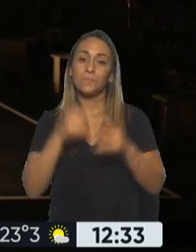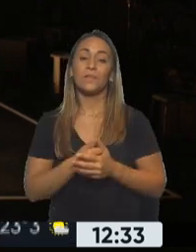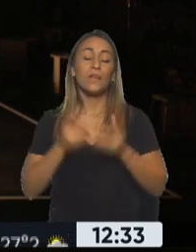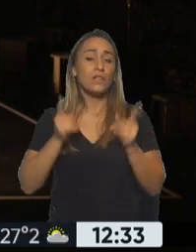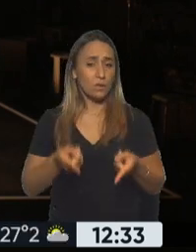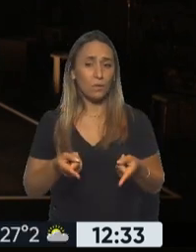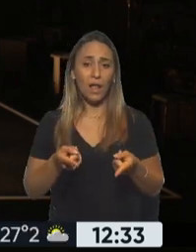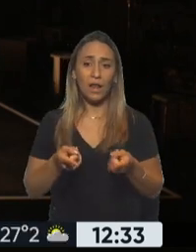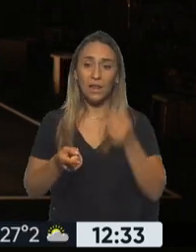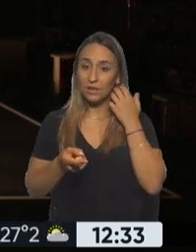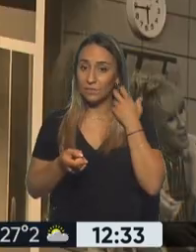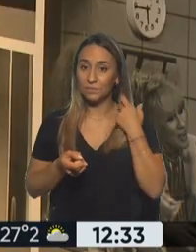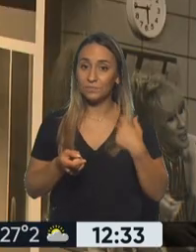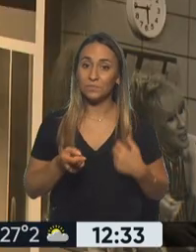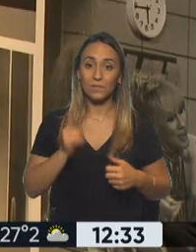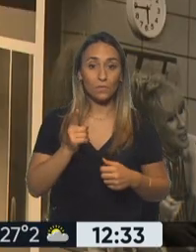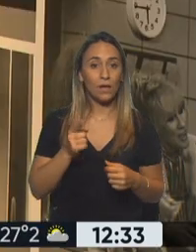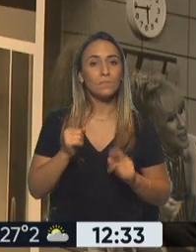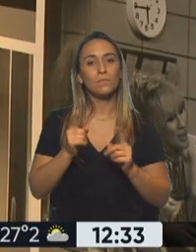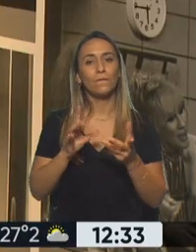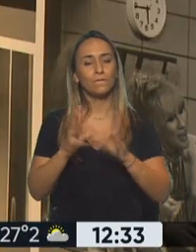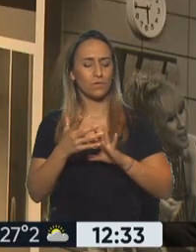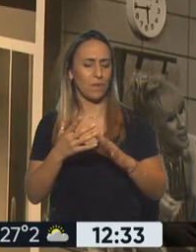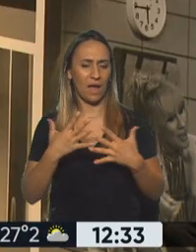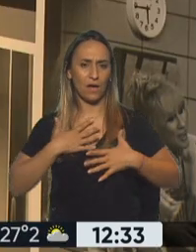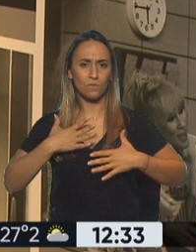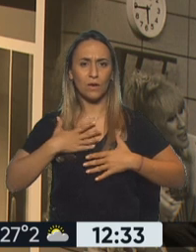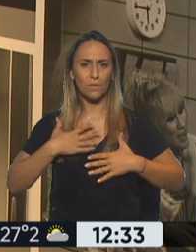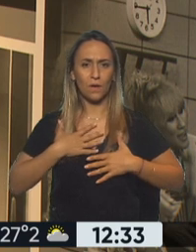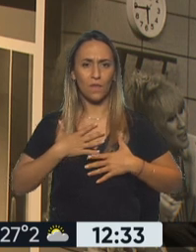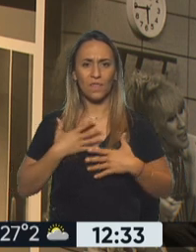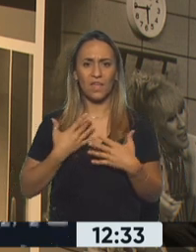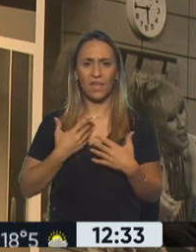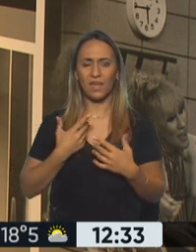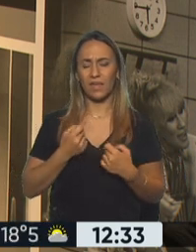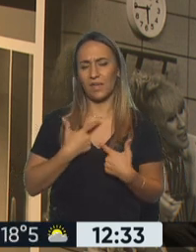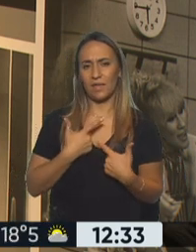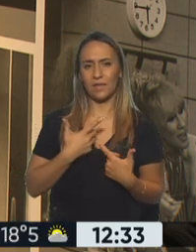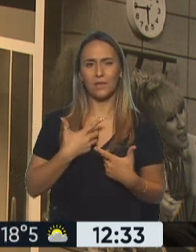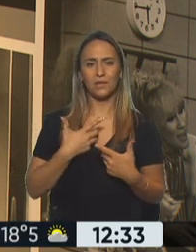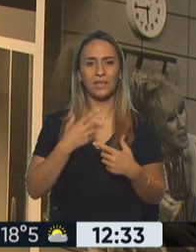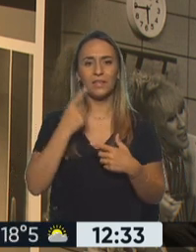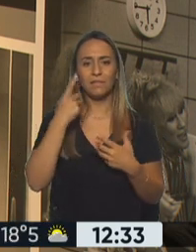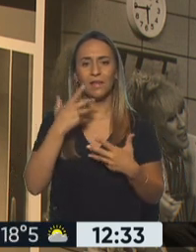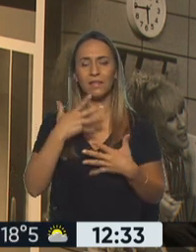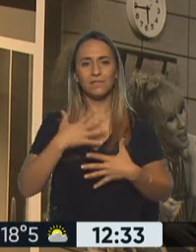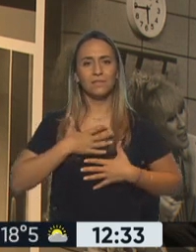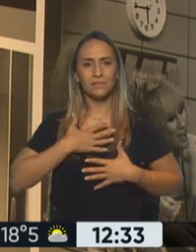ese masoquismo autodestructivo, mecanismo autodestructivo, termina en un